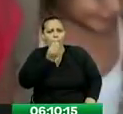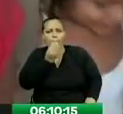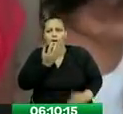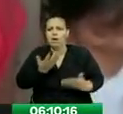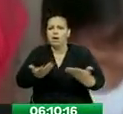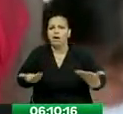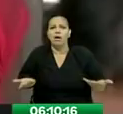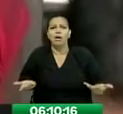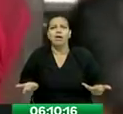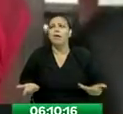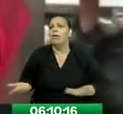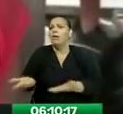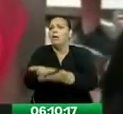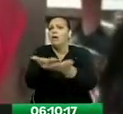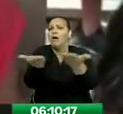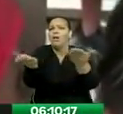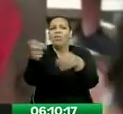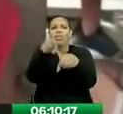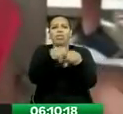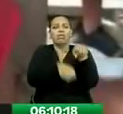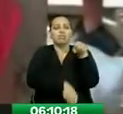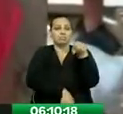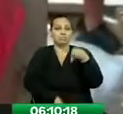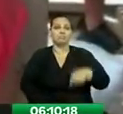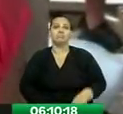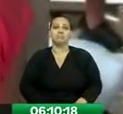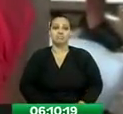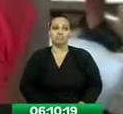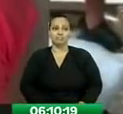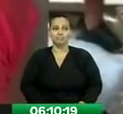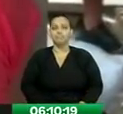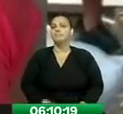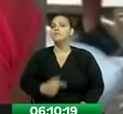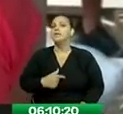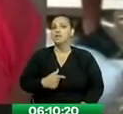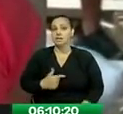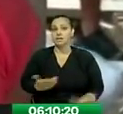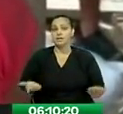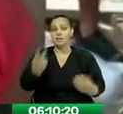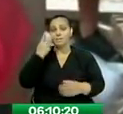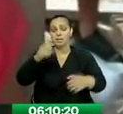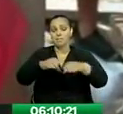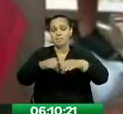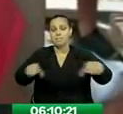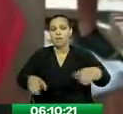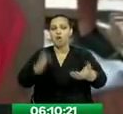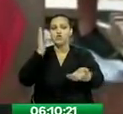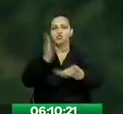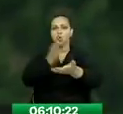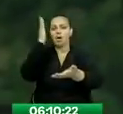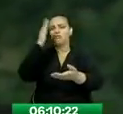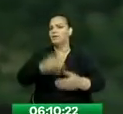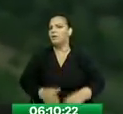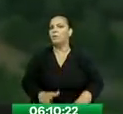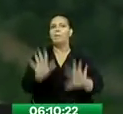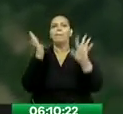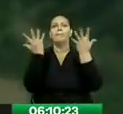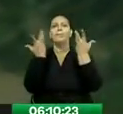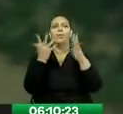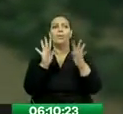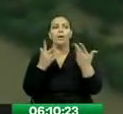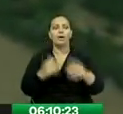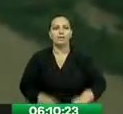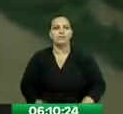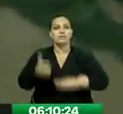platanito que teníamos, ahora estamos sin yuca, todo se dañó. La zona fue declarada